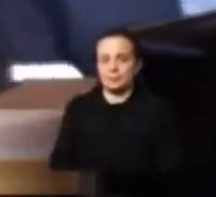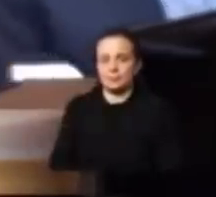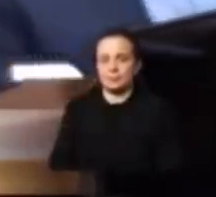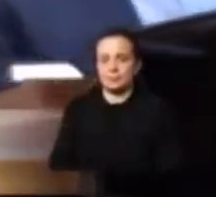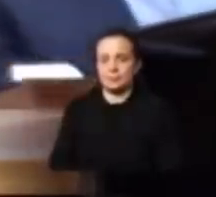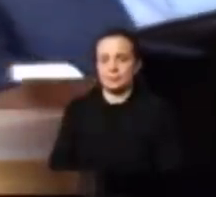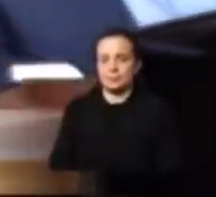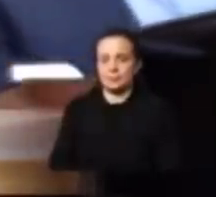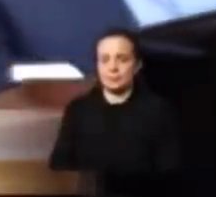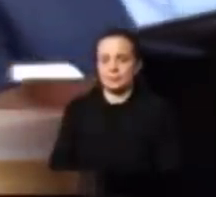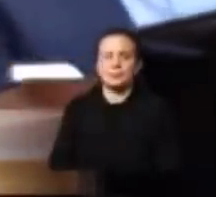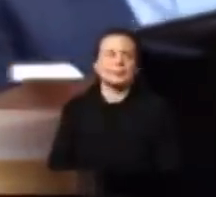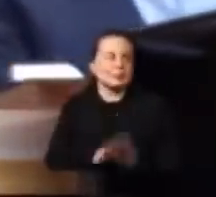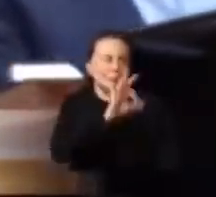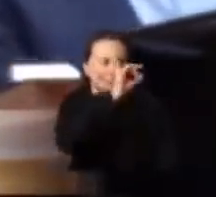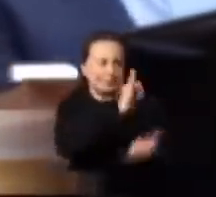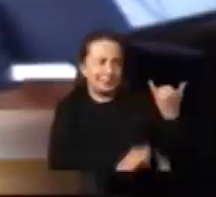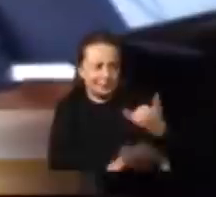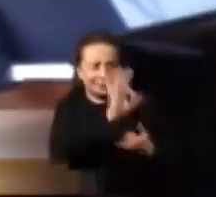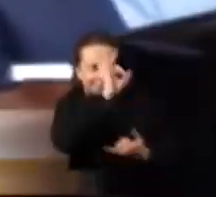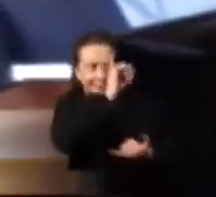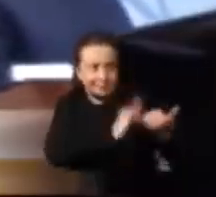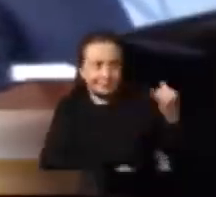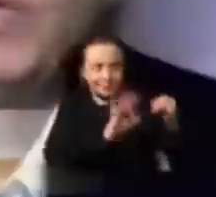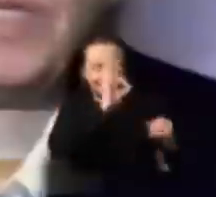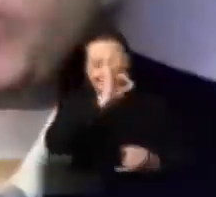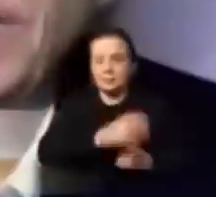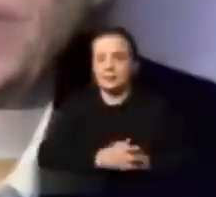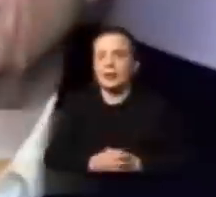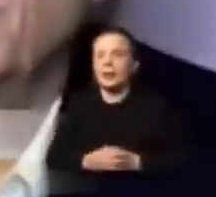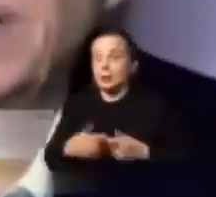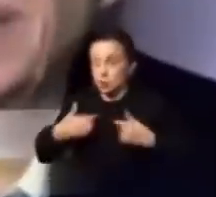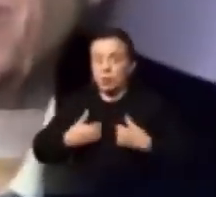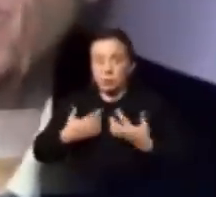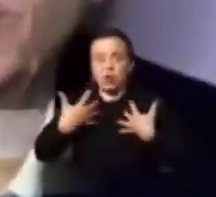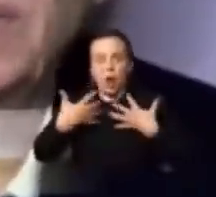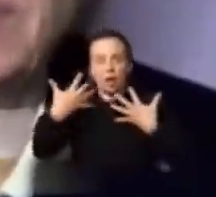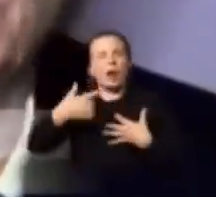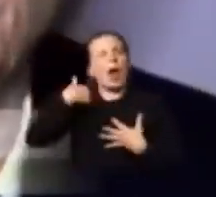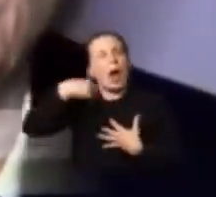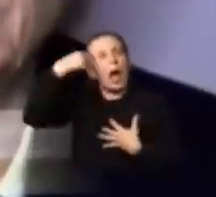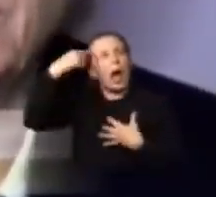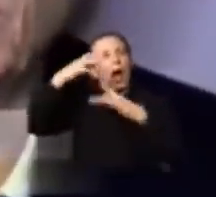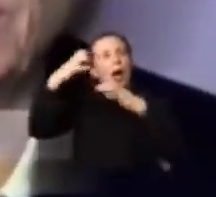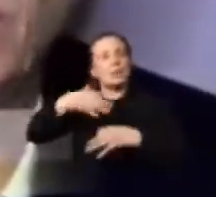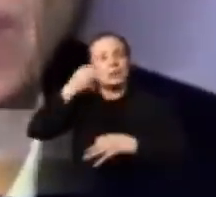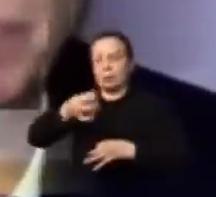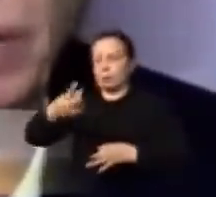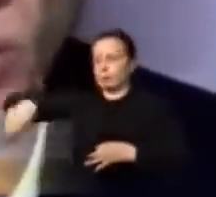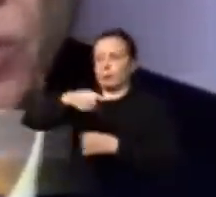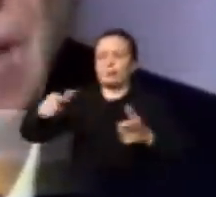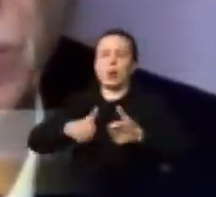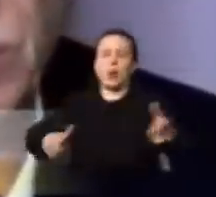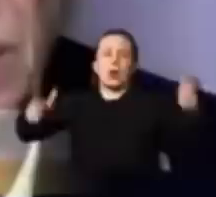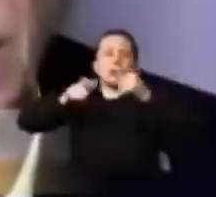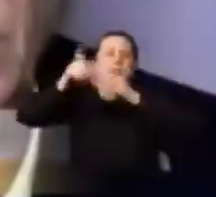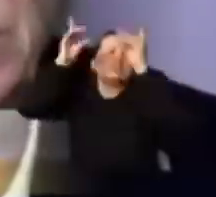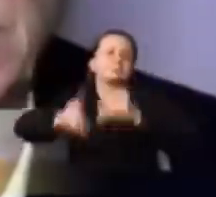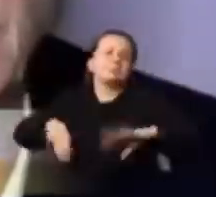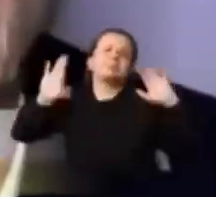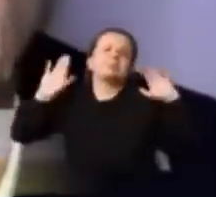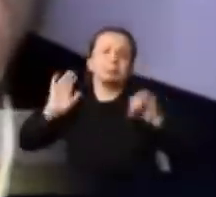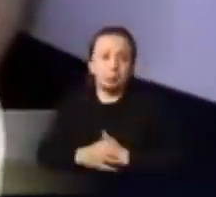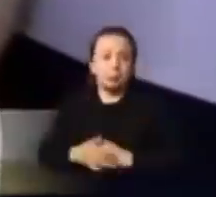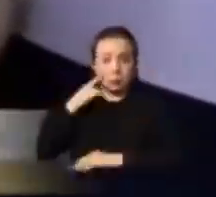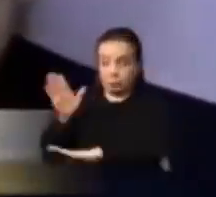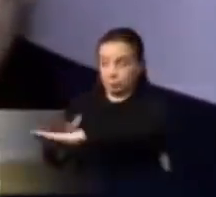Senador Jorge Robledo. Ya termino, señor presidente. Entonces yo no me hago ninguna ilusión en relación con las decisiones de este Congreso, pero los llamo,